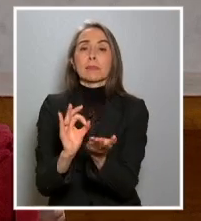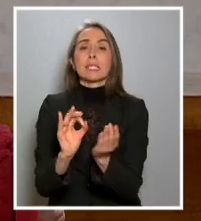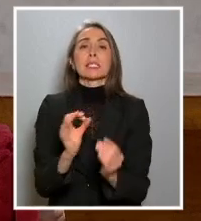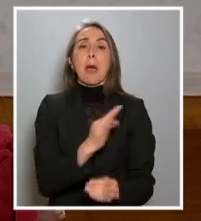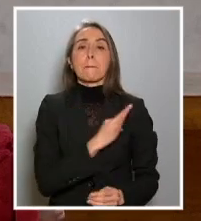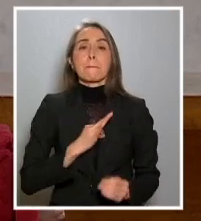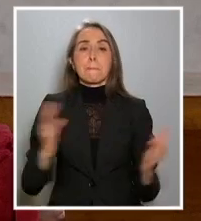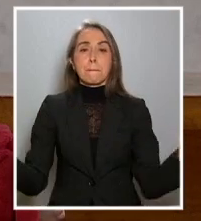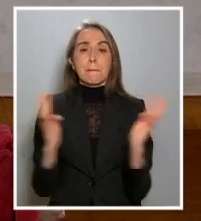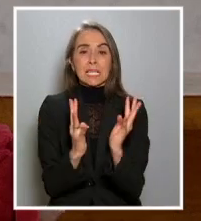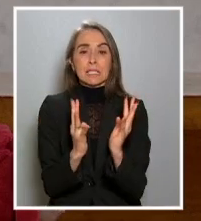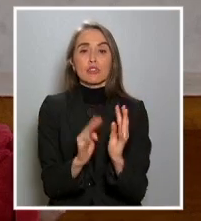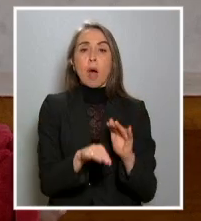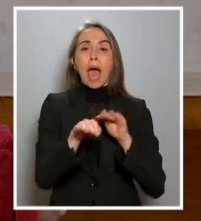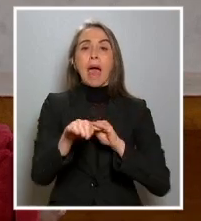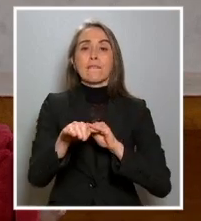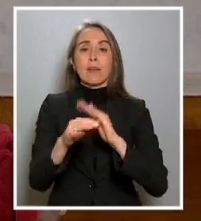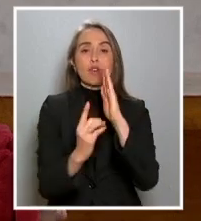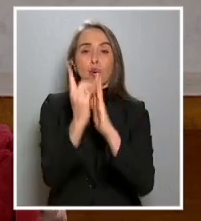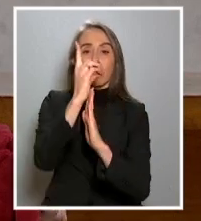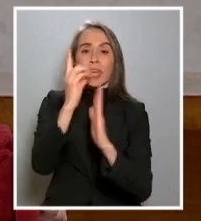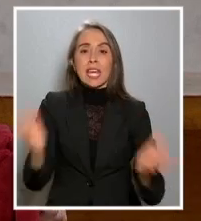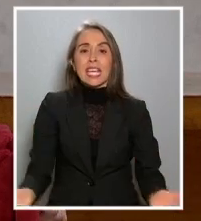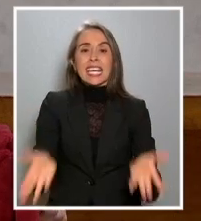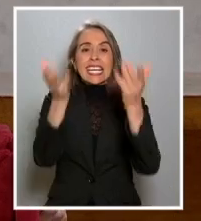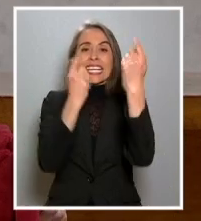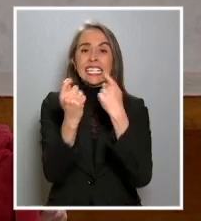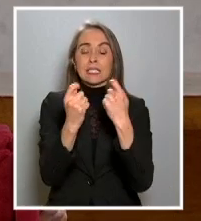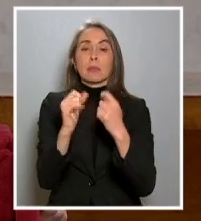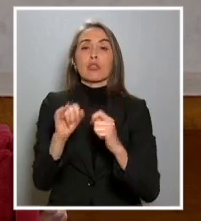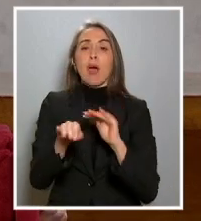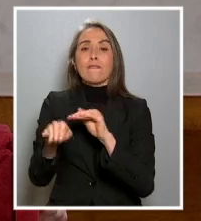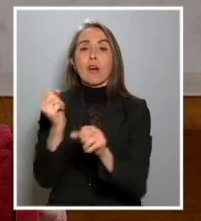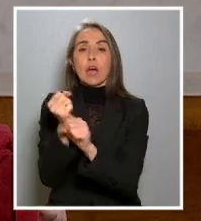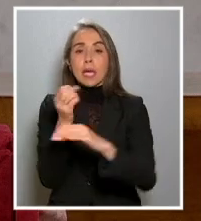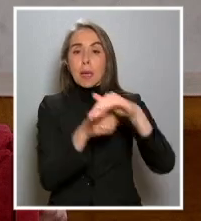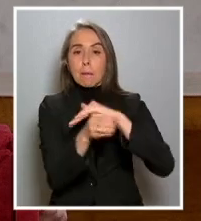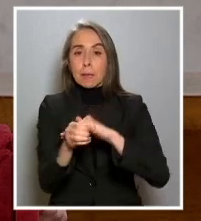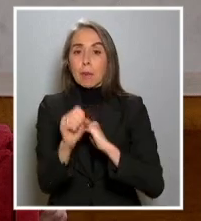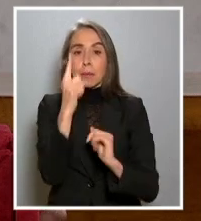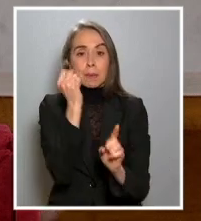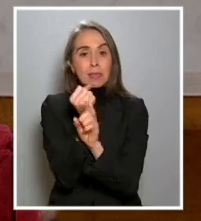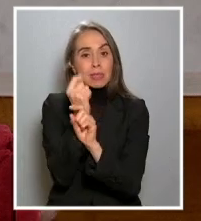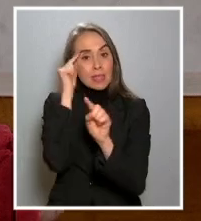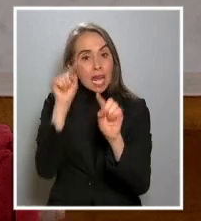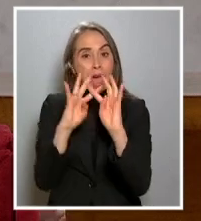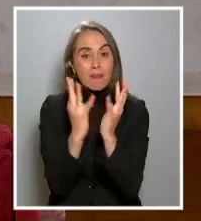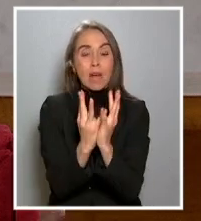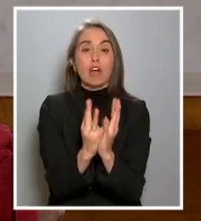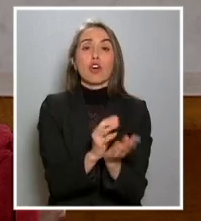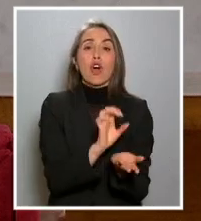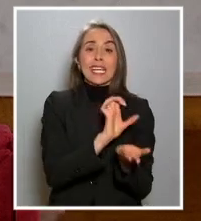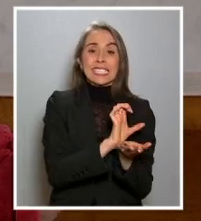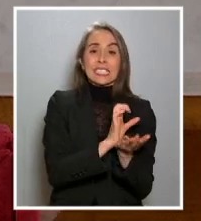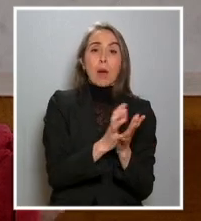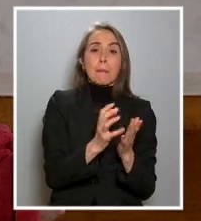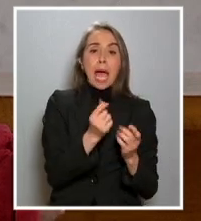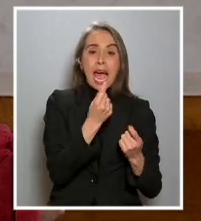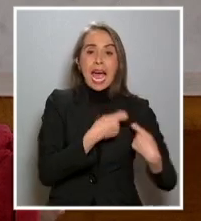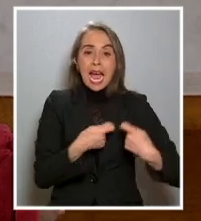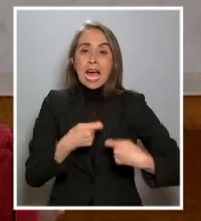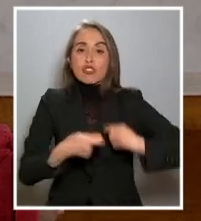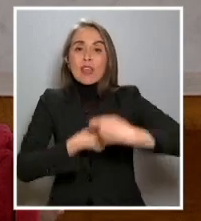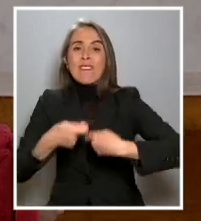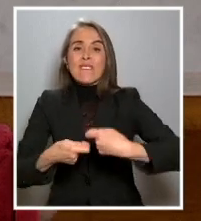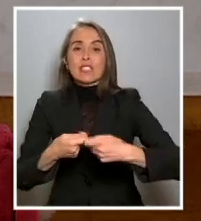Gabinete Pro Crecimiento y Empleo. Su primera tarea fue acelerar la inversión pública, lo que hemos logrado en los primeros meses del